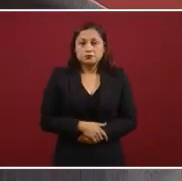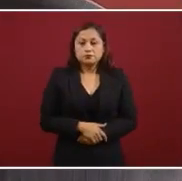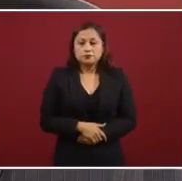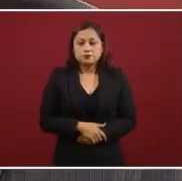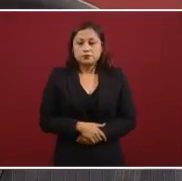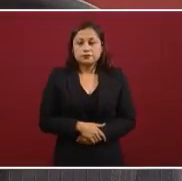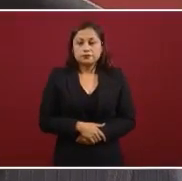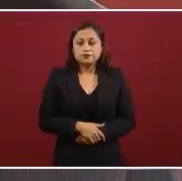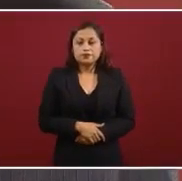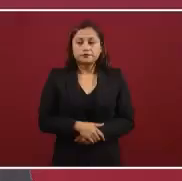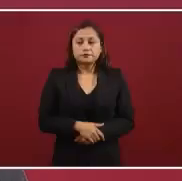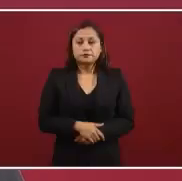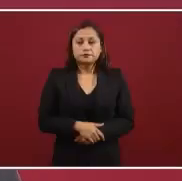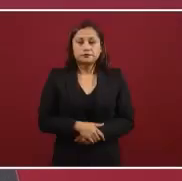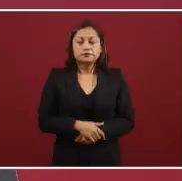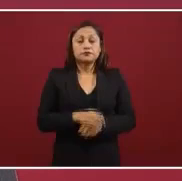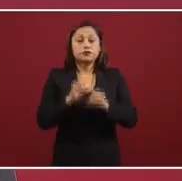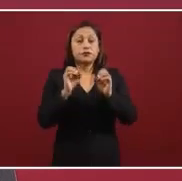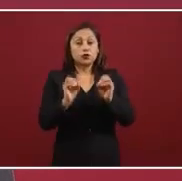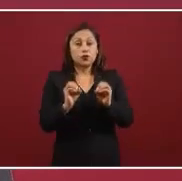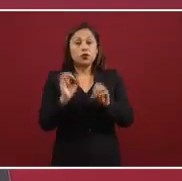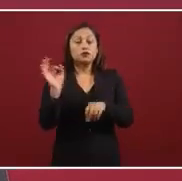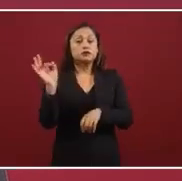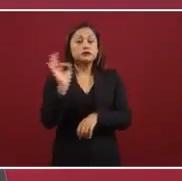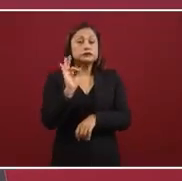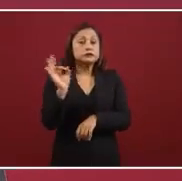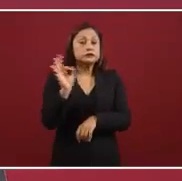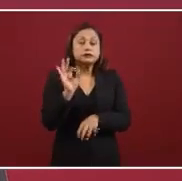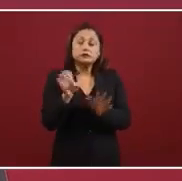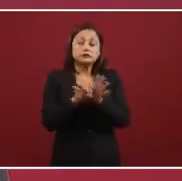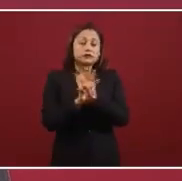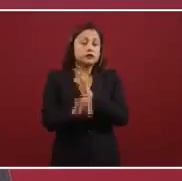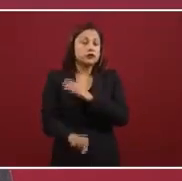Y si llegaba, hacían